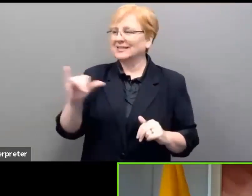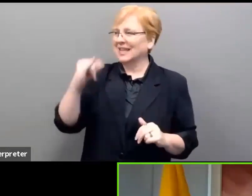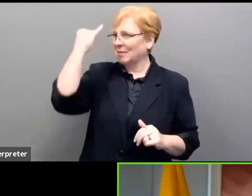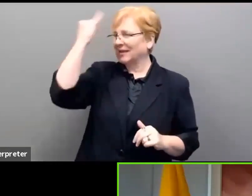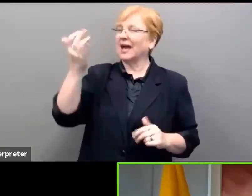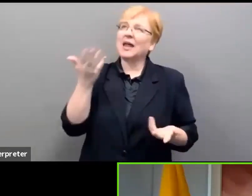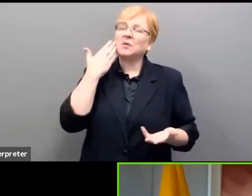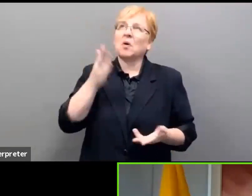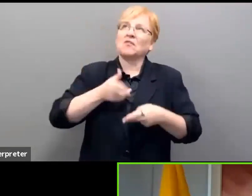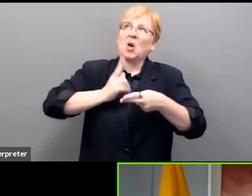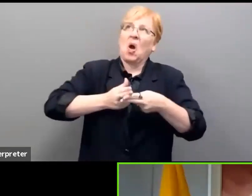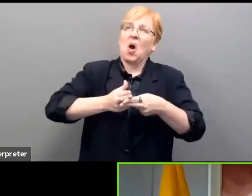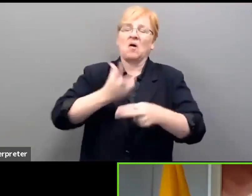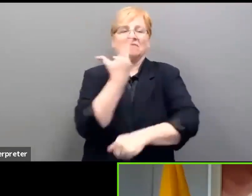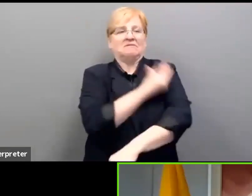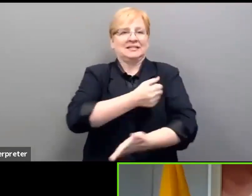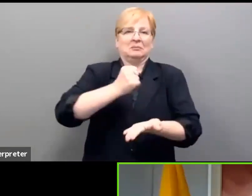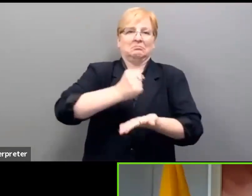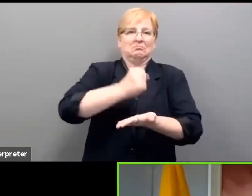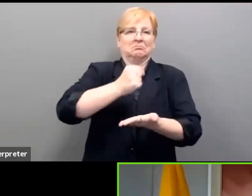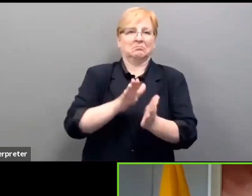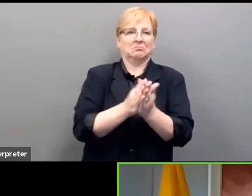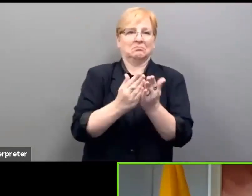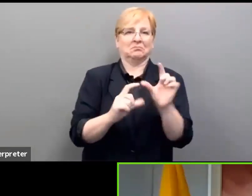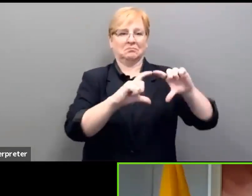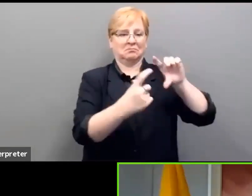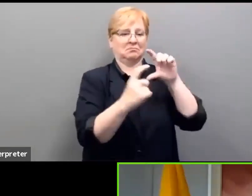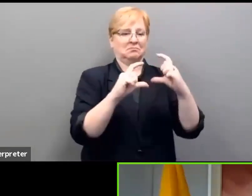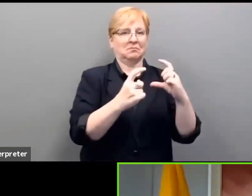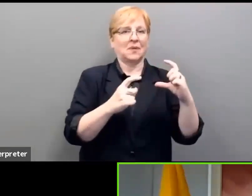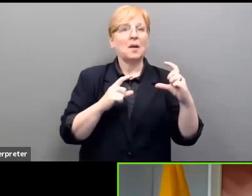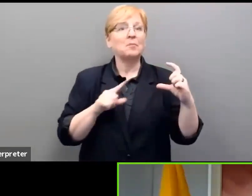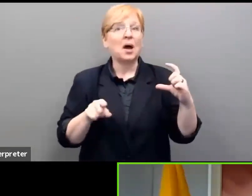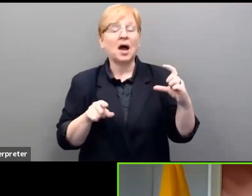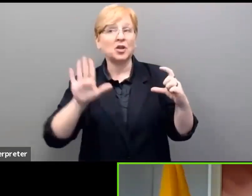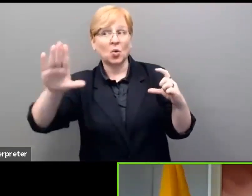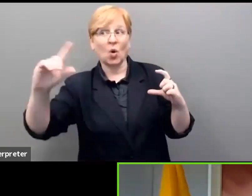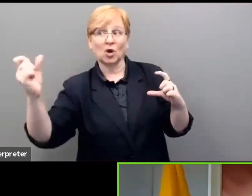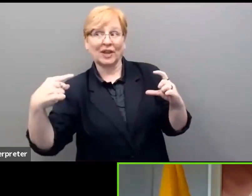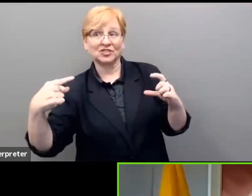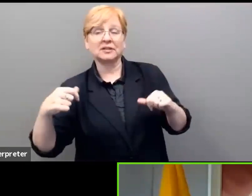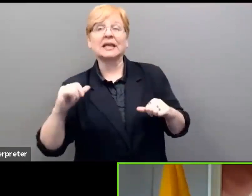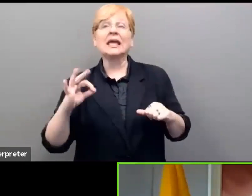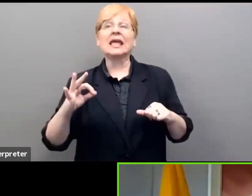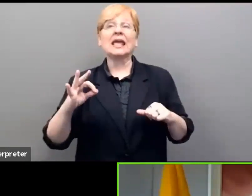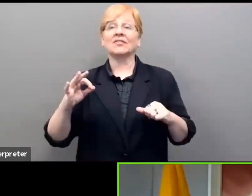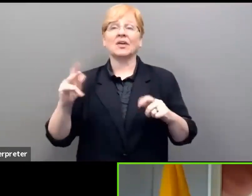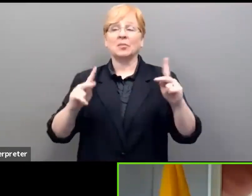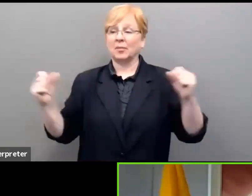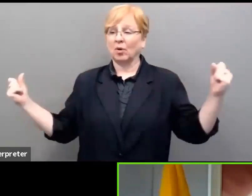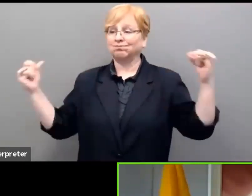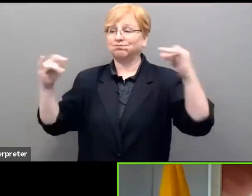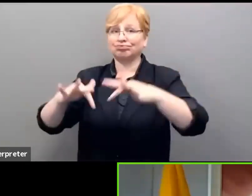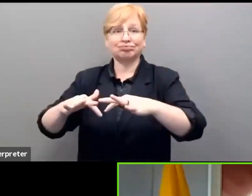nosotros lideramos, por ejemplo, estoy pidiendo que evalúen estos asuntos, no exactamente un pasaporte de